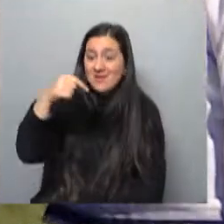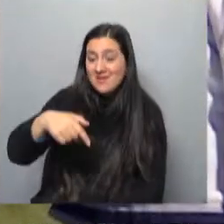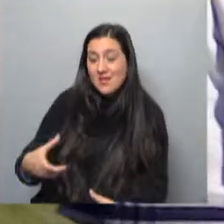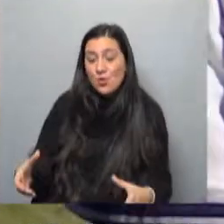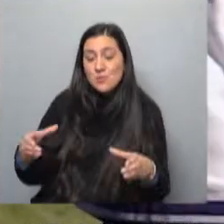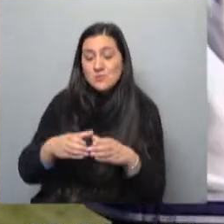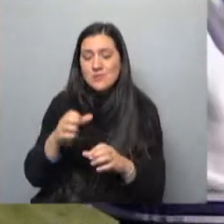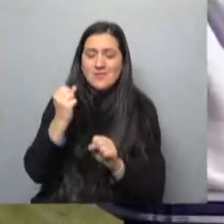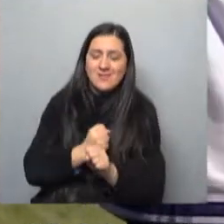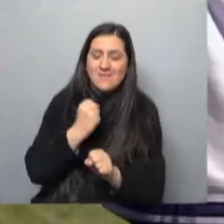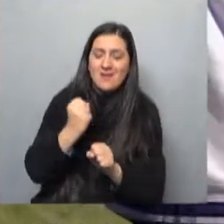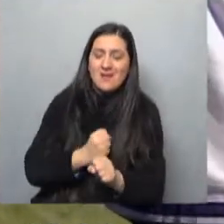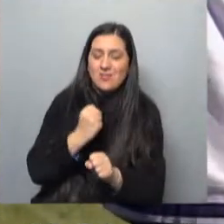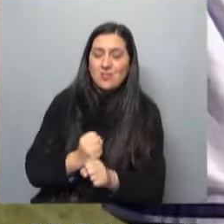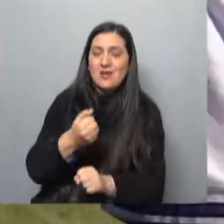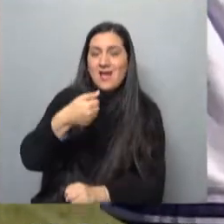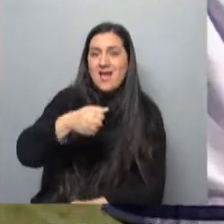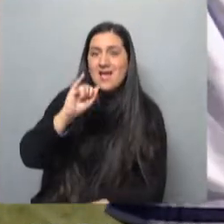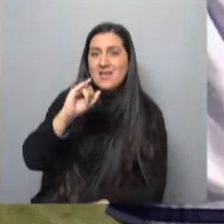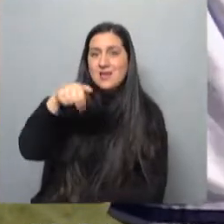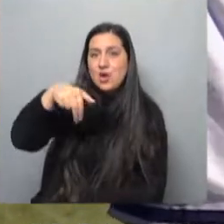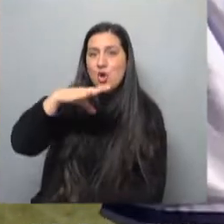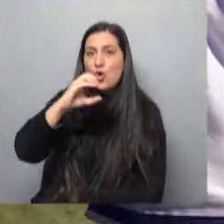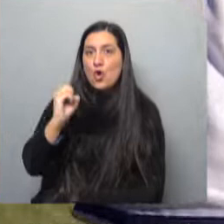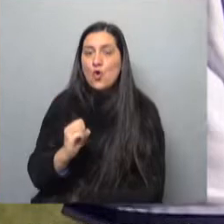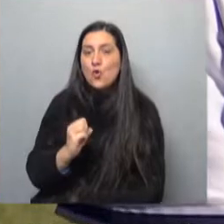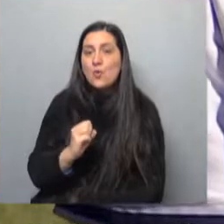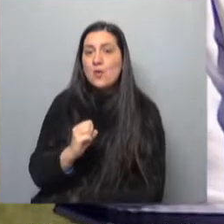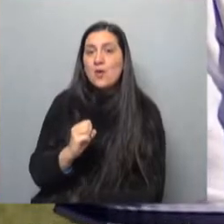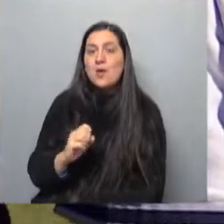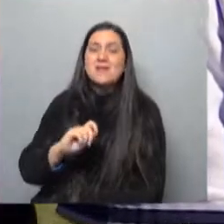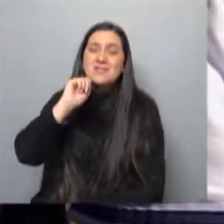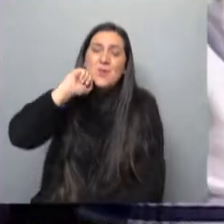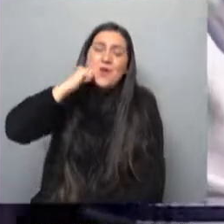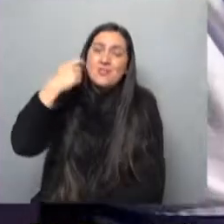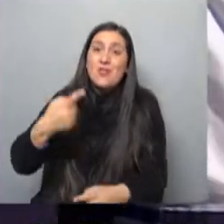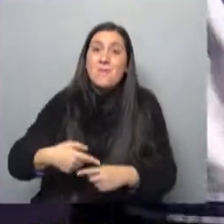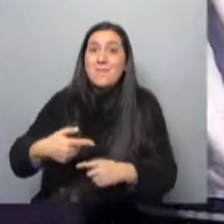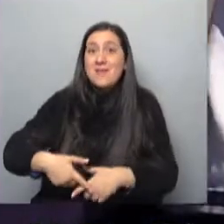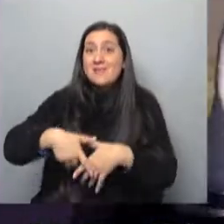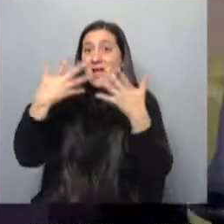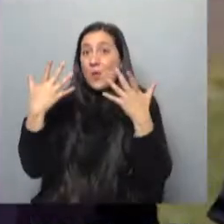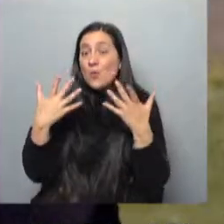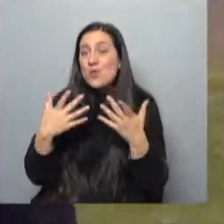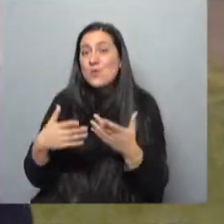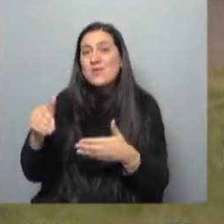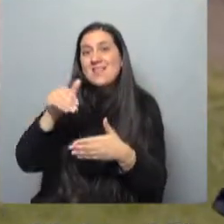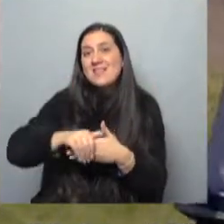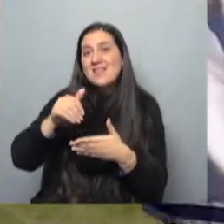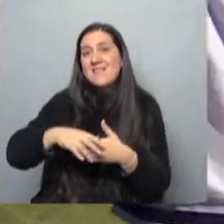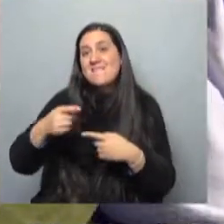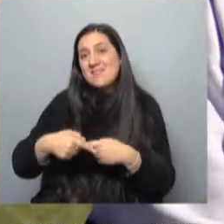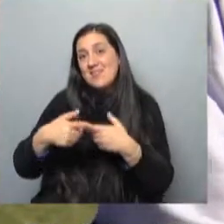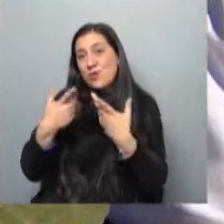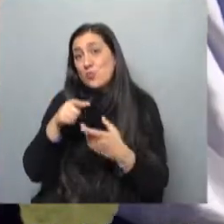comisión viene trabajando con ahínco para brindarles un lindo espectáculo una linda tarde de festejos